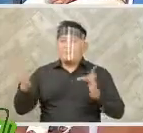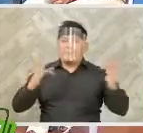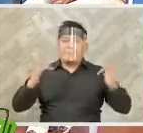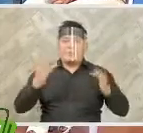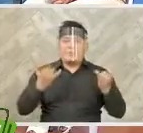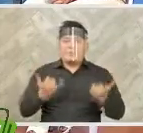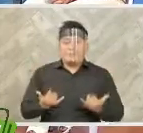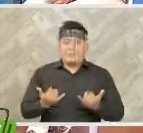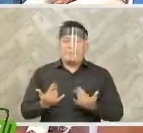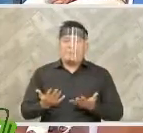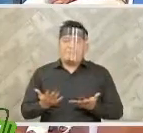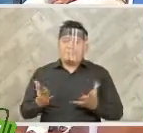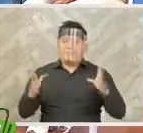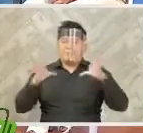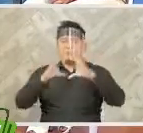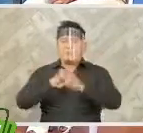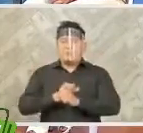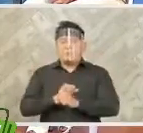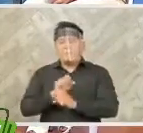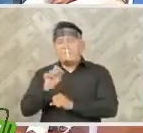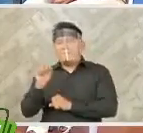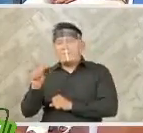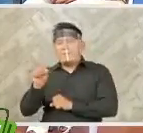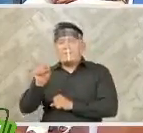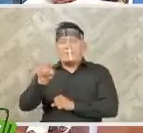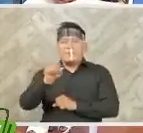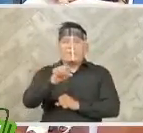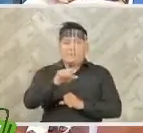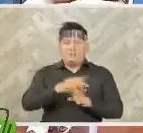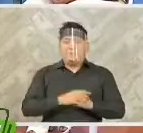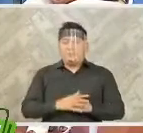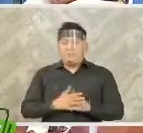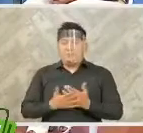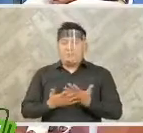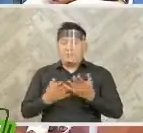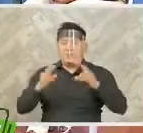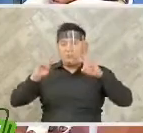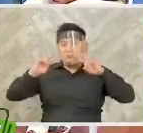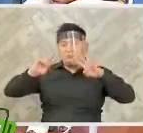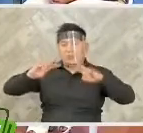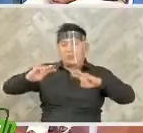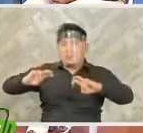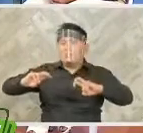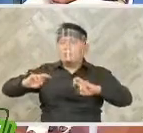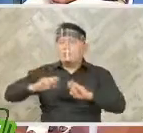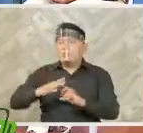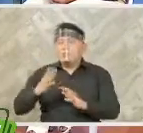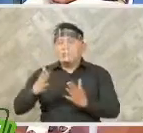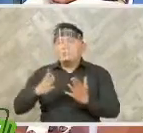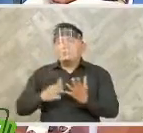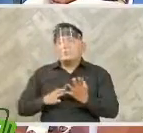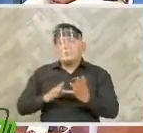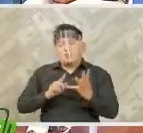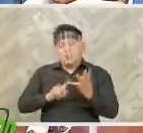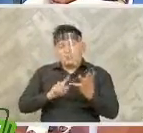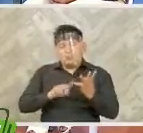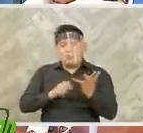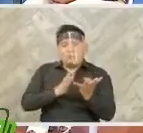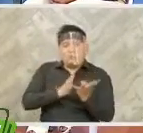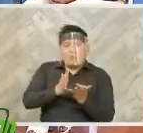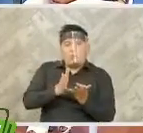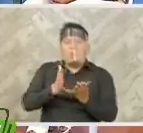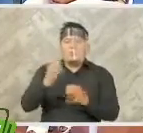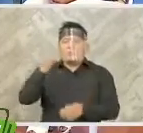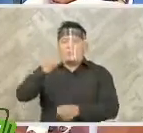hacer una pregunta a cada uno para ir abordando la línea en su integralidad, dado que esta es una línea que implica justamente